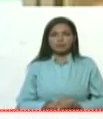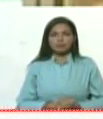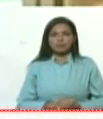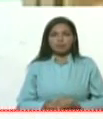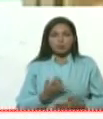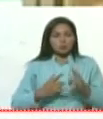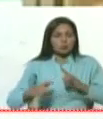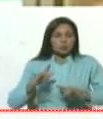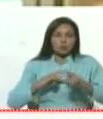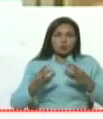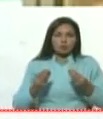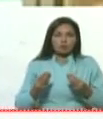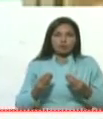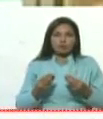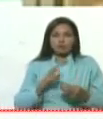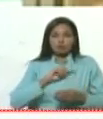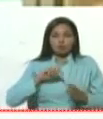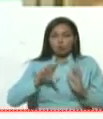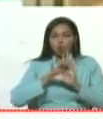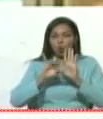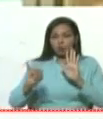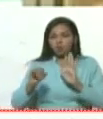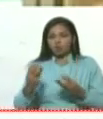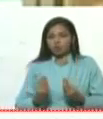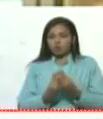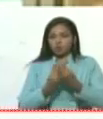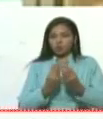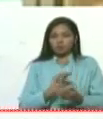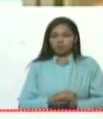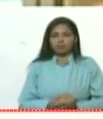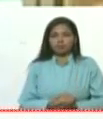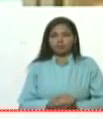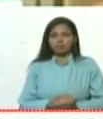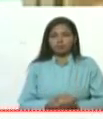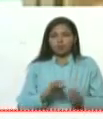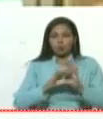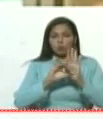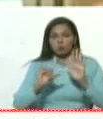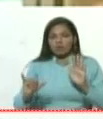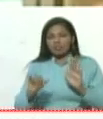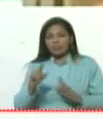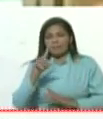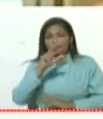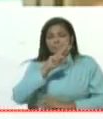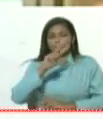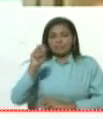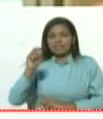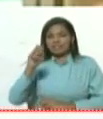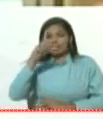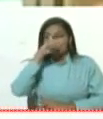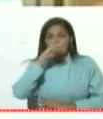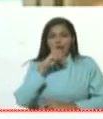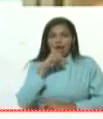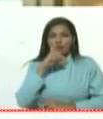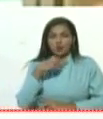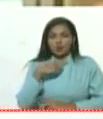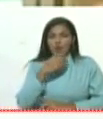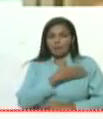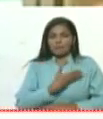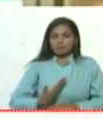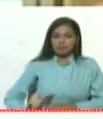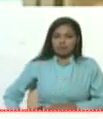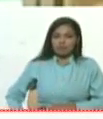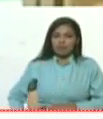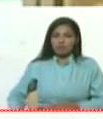Muy querida. Fuimos constituyentes. ¿Ah? Hace 20 años. Yo era presidente